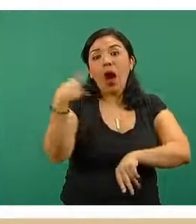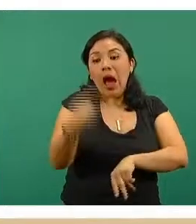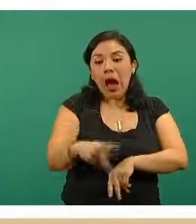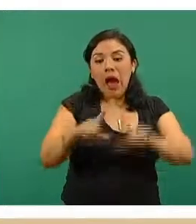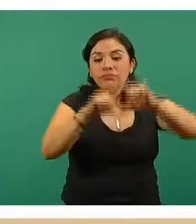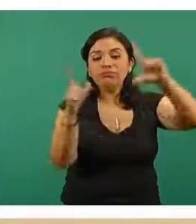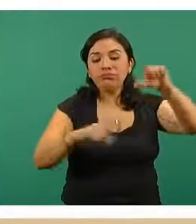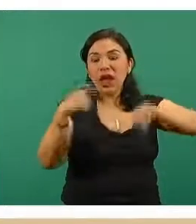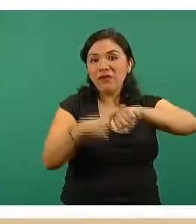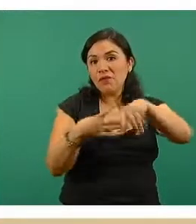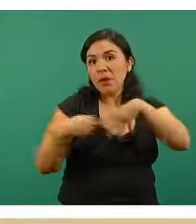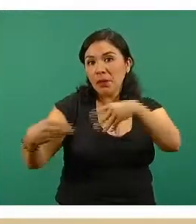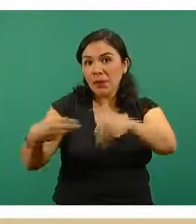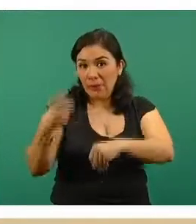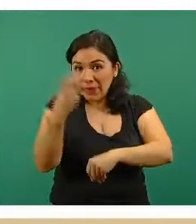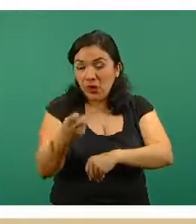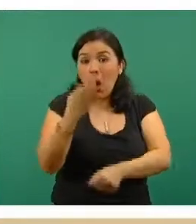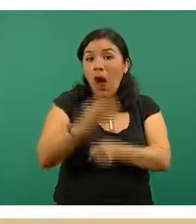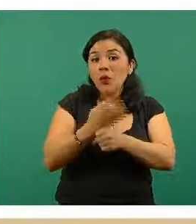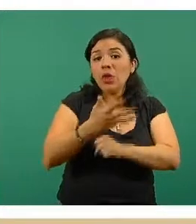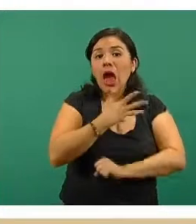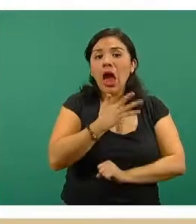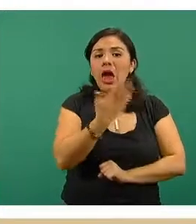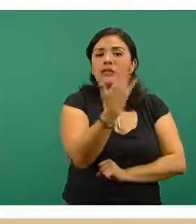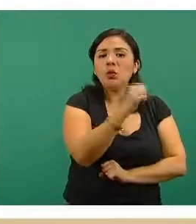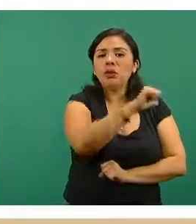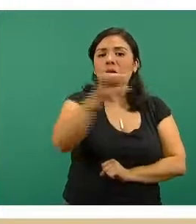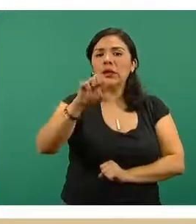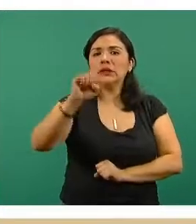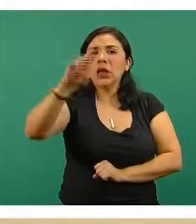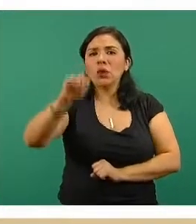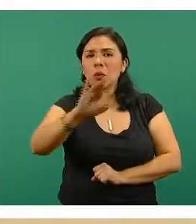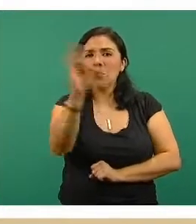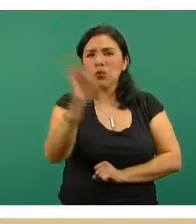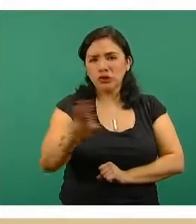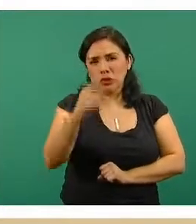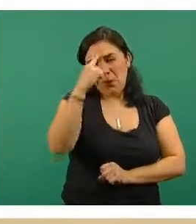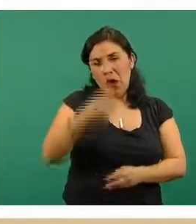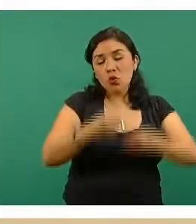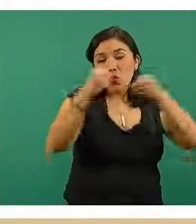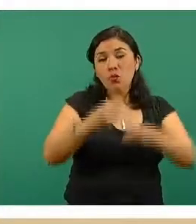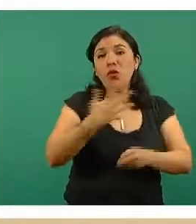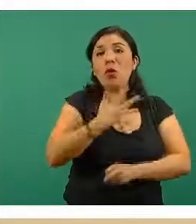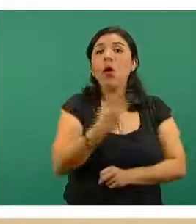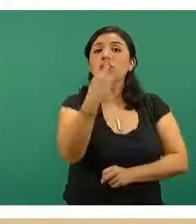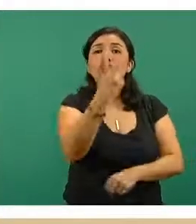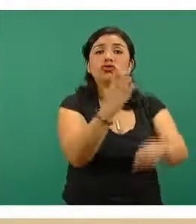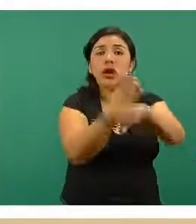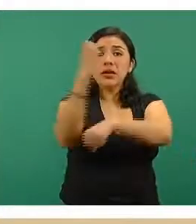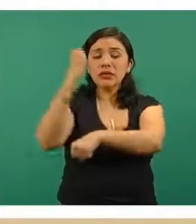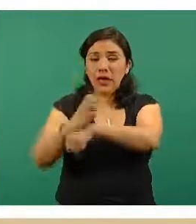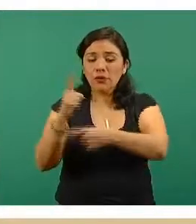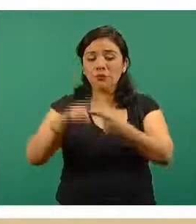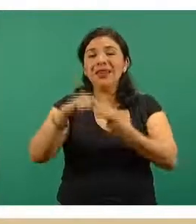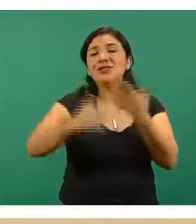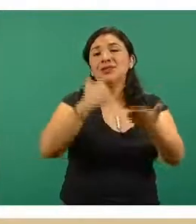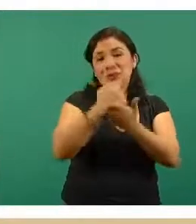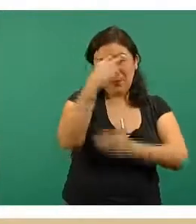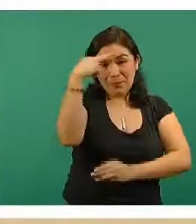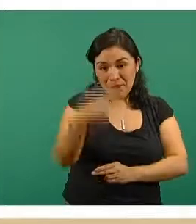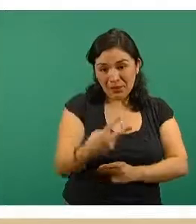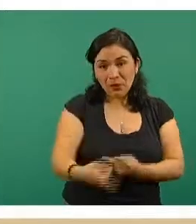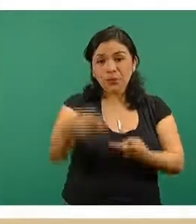país, y actualmente tenemos entre el 50 y 69% de ocupación a dos entidades federativas, Ciudad de